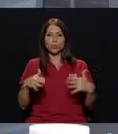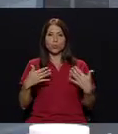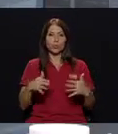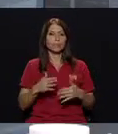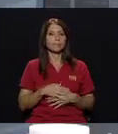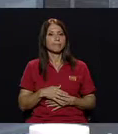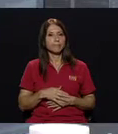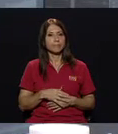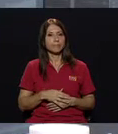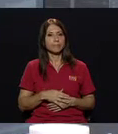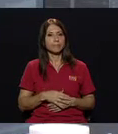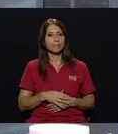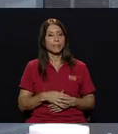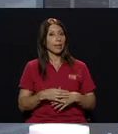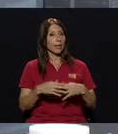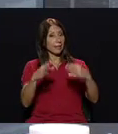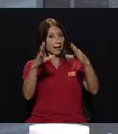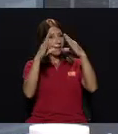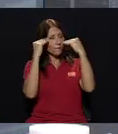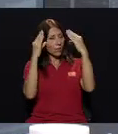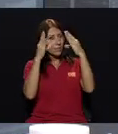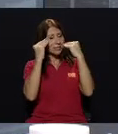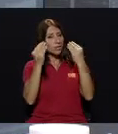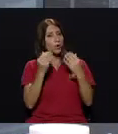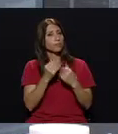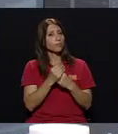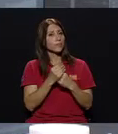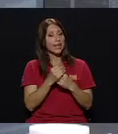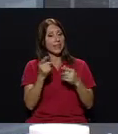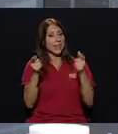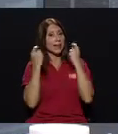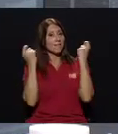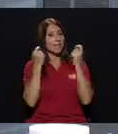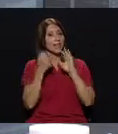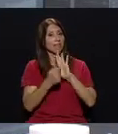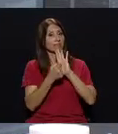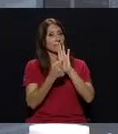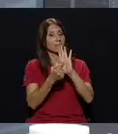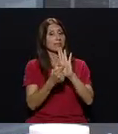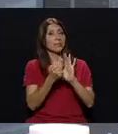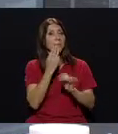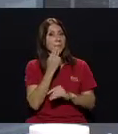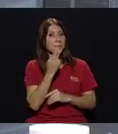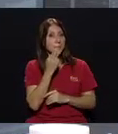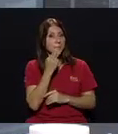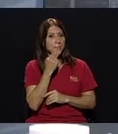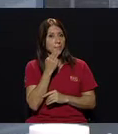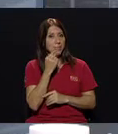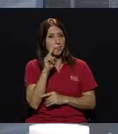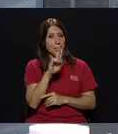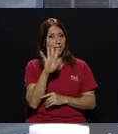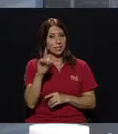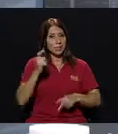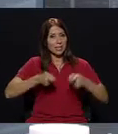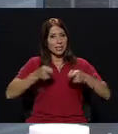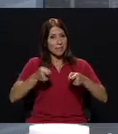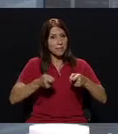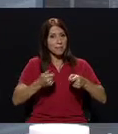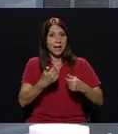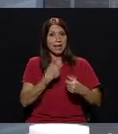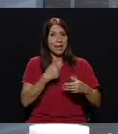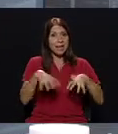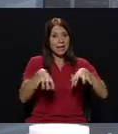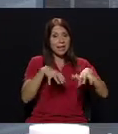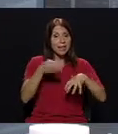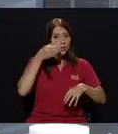tener actividades culturales, puestos de exhibición. Va a haber venta de productos, no solo del SINAT, sino de todos